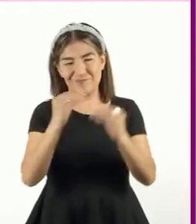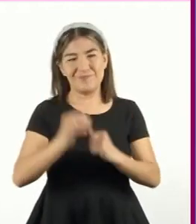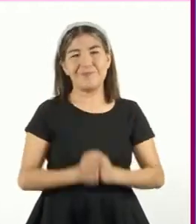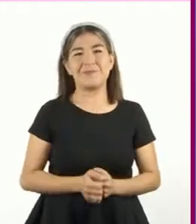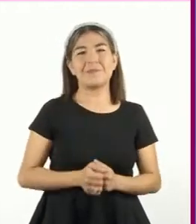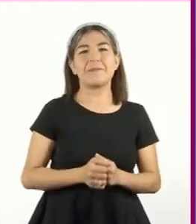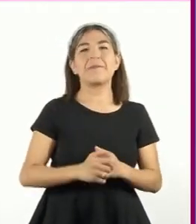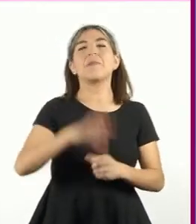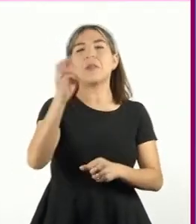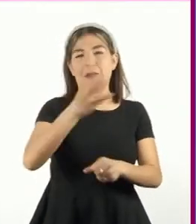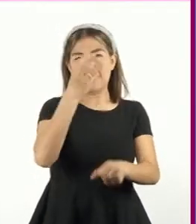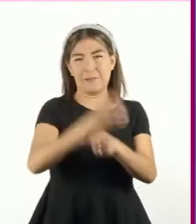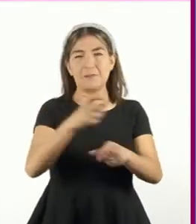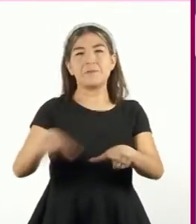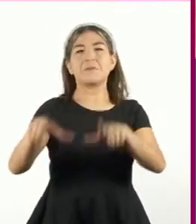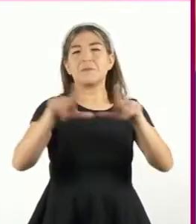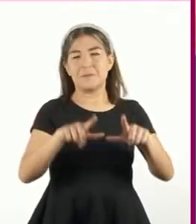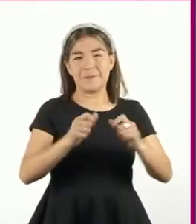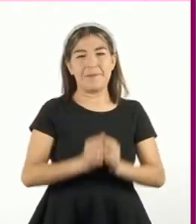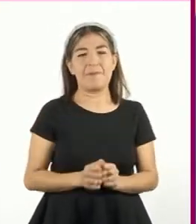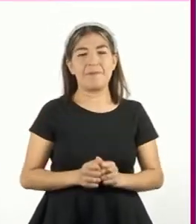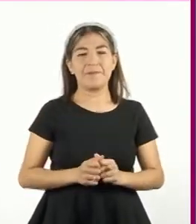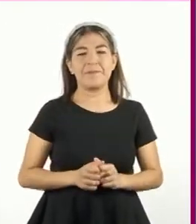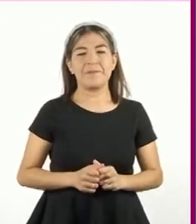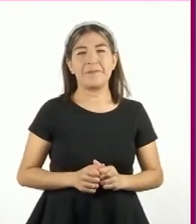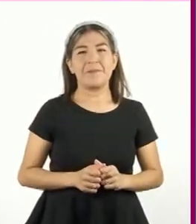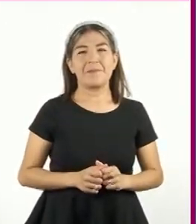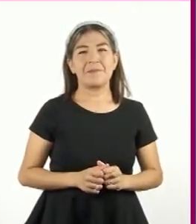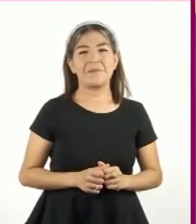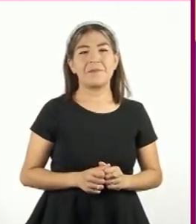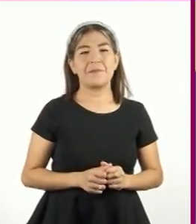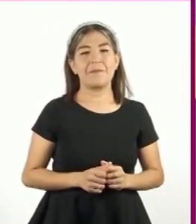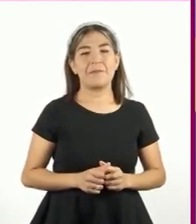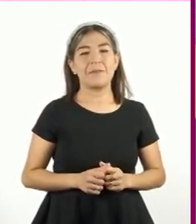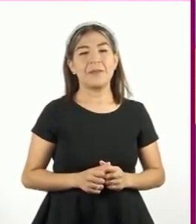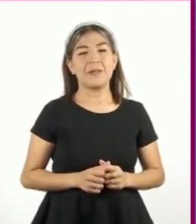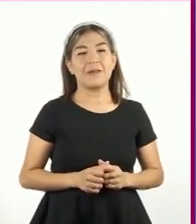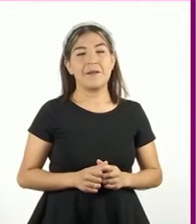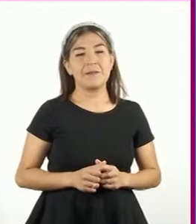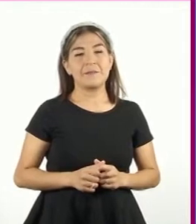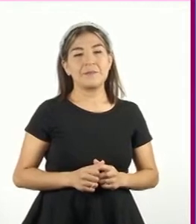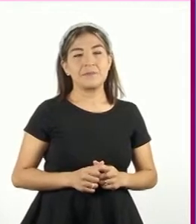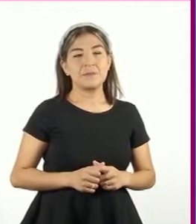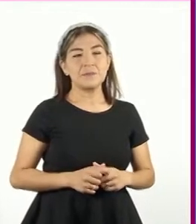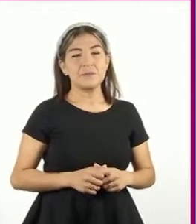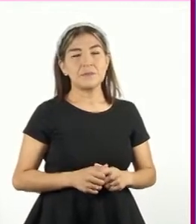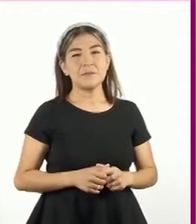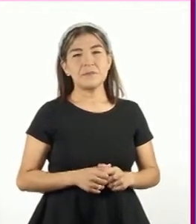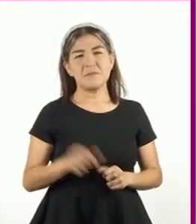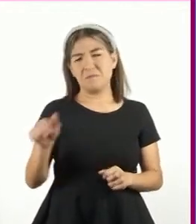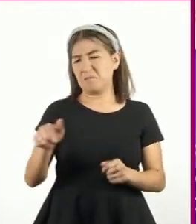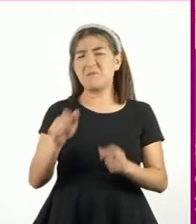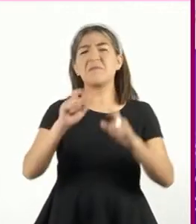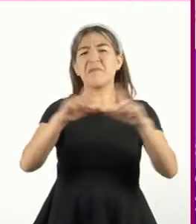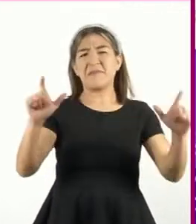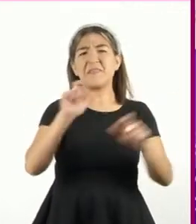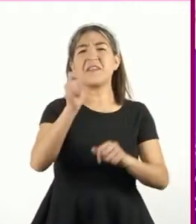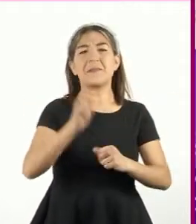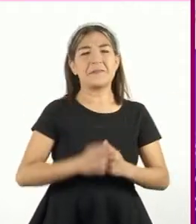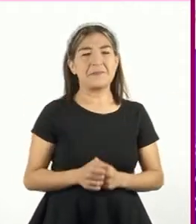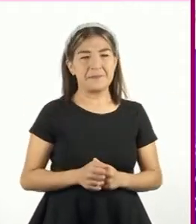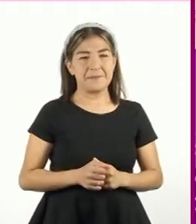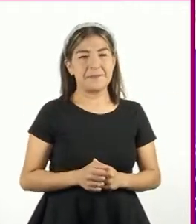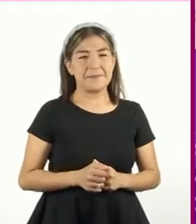tercera papeleta. Esta. Esta papeleta dice: